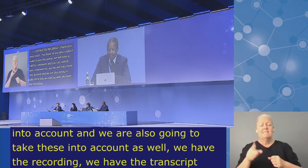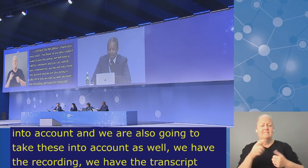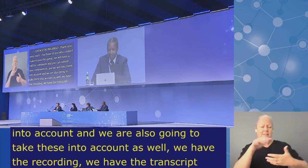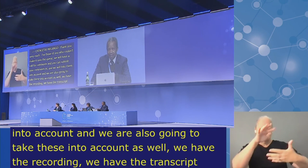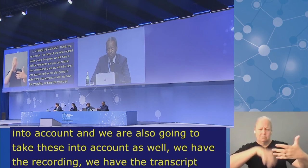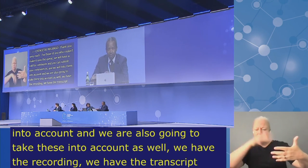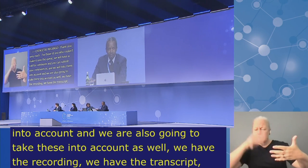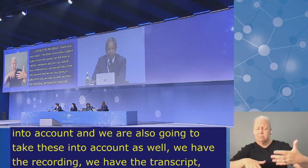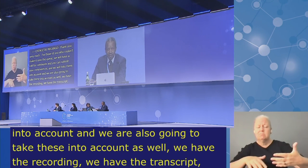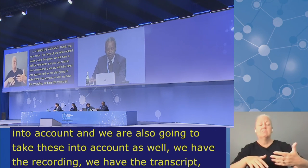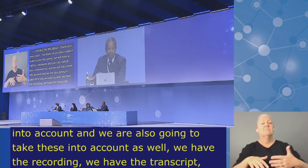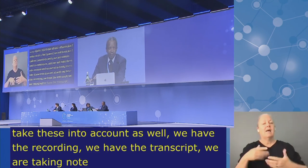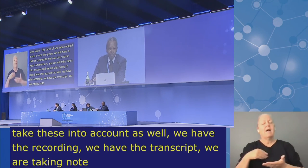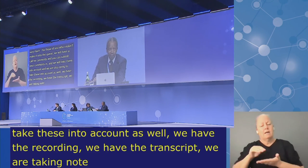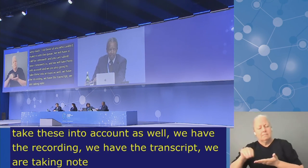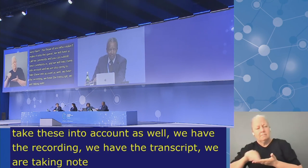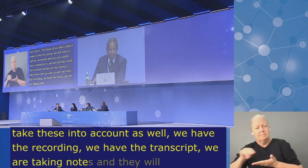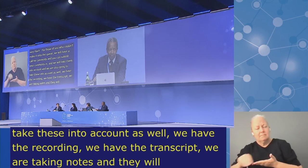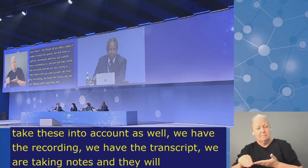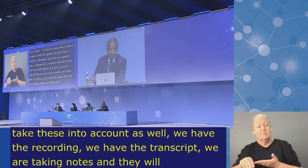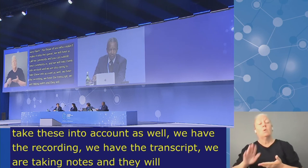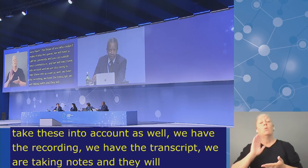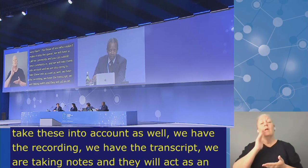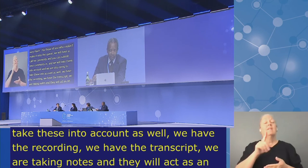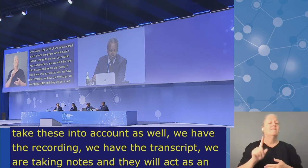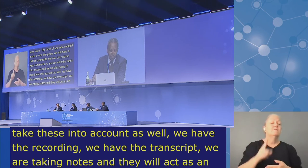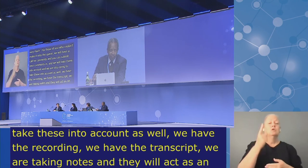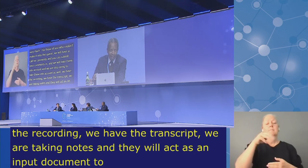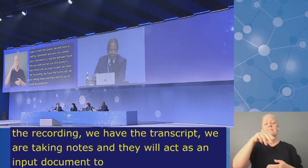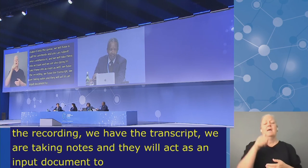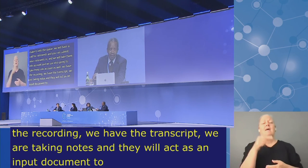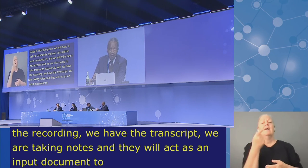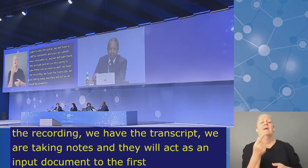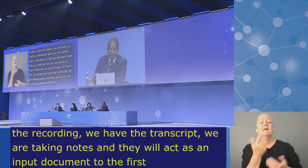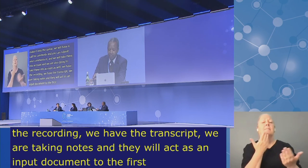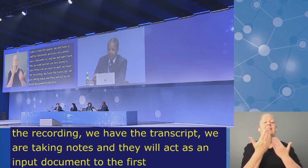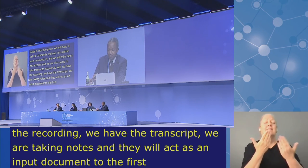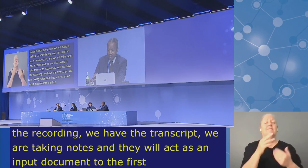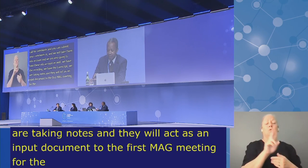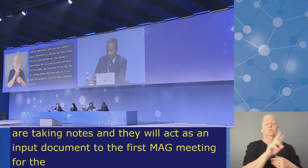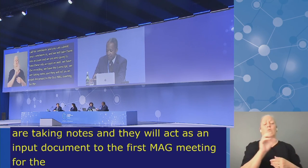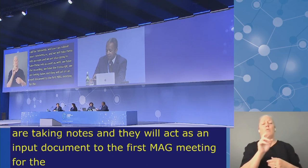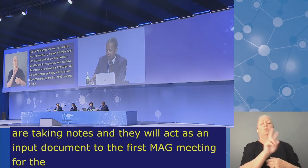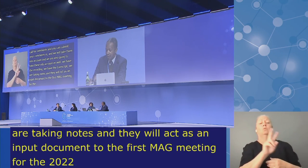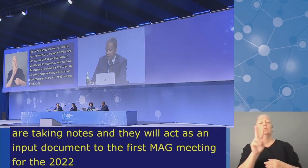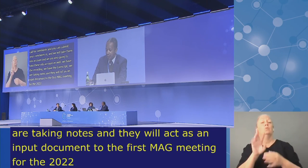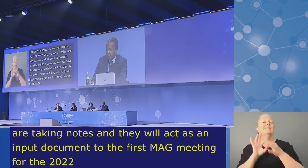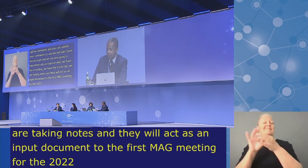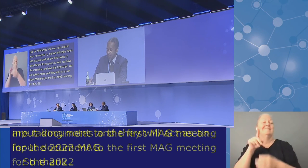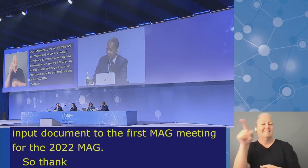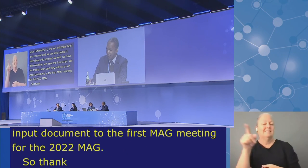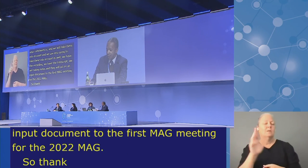Tenemos la transcripción de este evento, así que todos los comentarios que aquí han